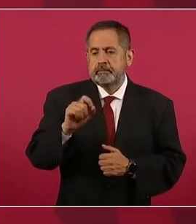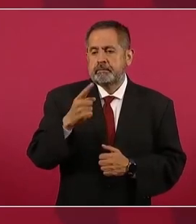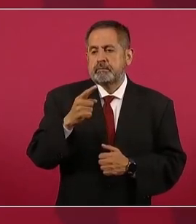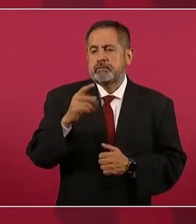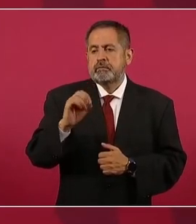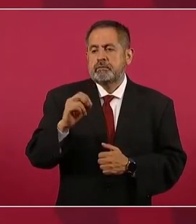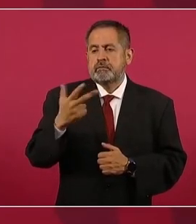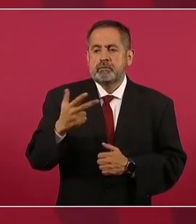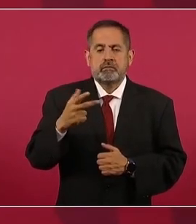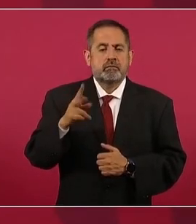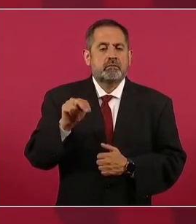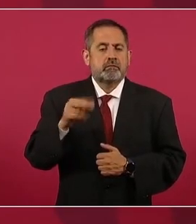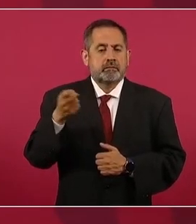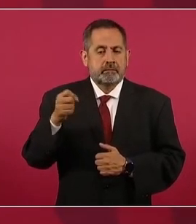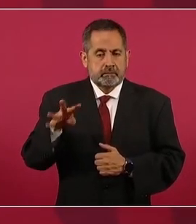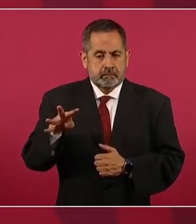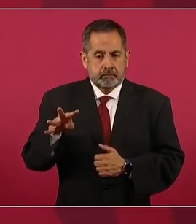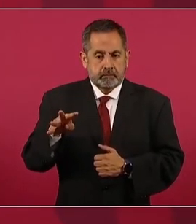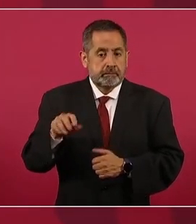21/08/2019,